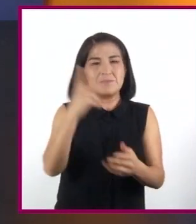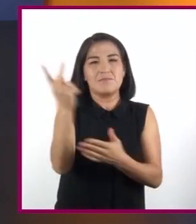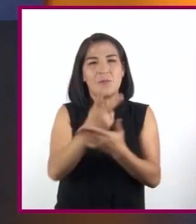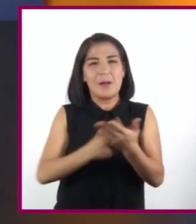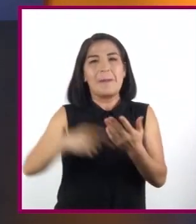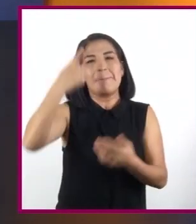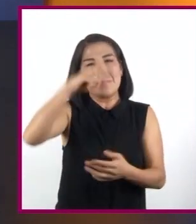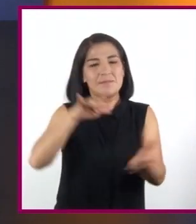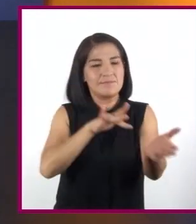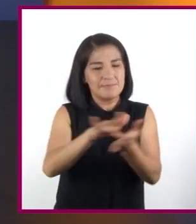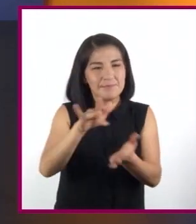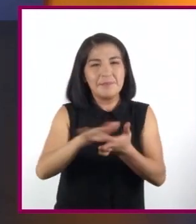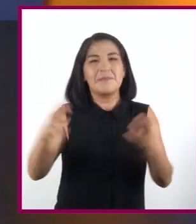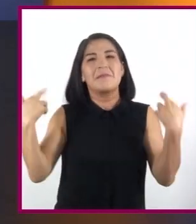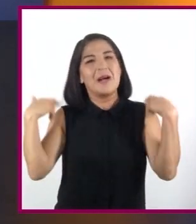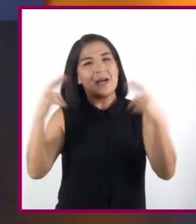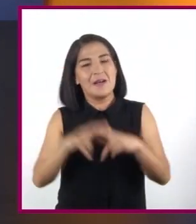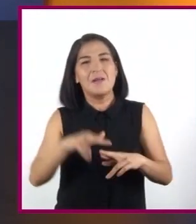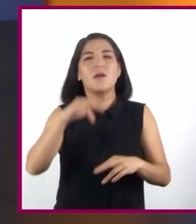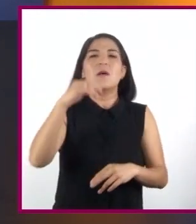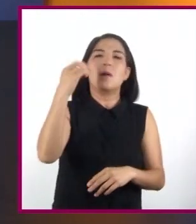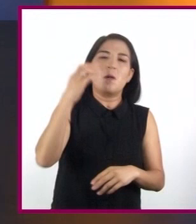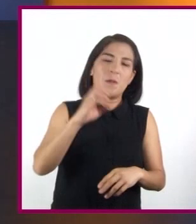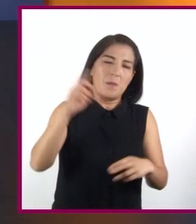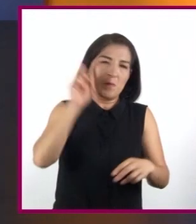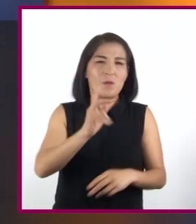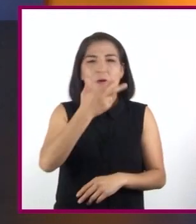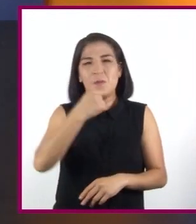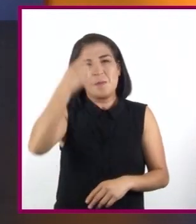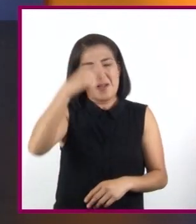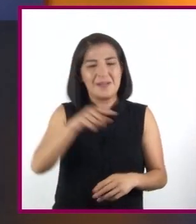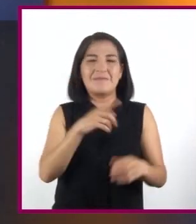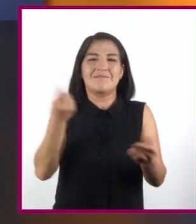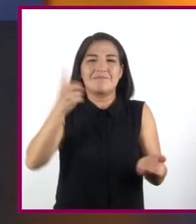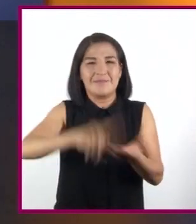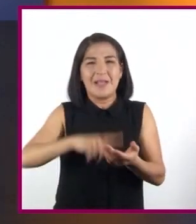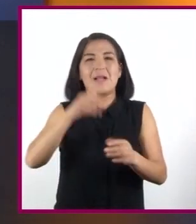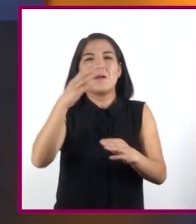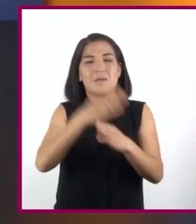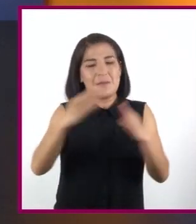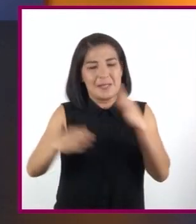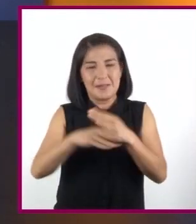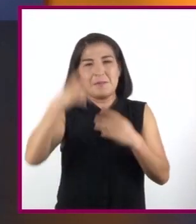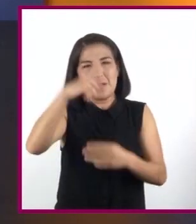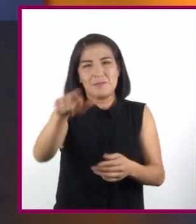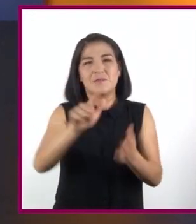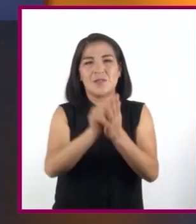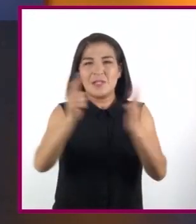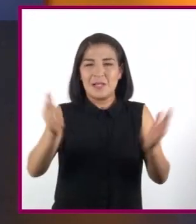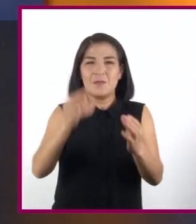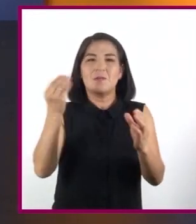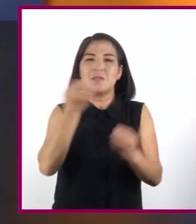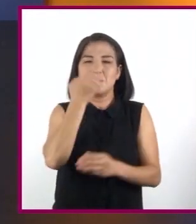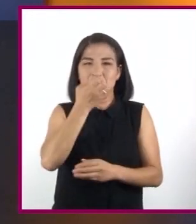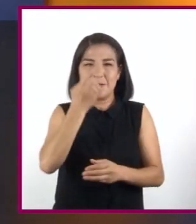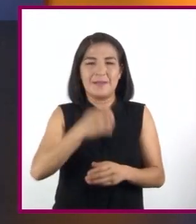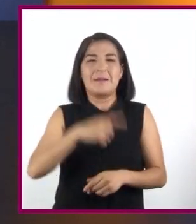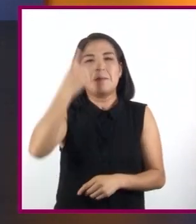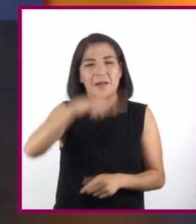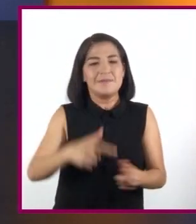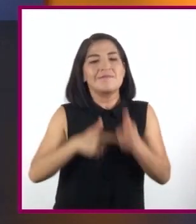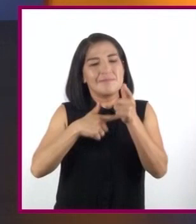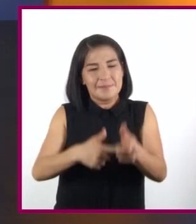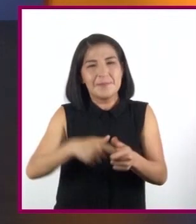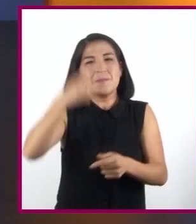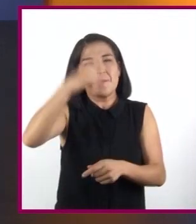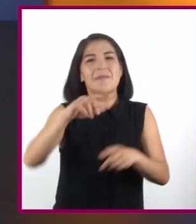apoyar a las maestras o maestros al abordar los temas que podrán revisar en sus libros de texto gratuito, para dar continuidad al trabajo que